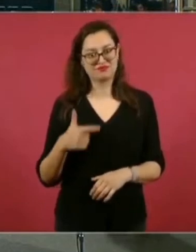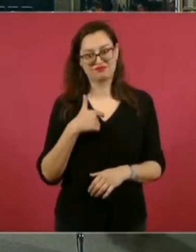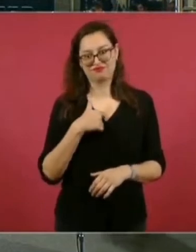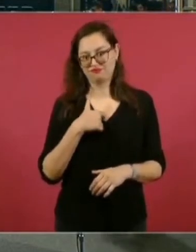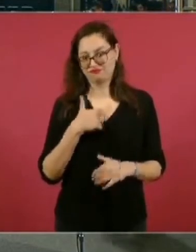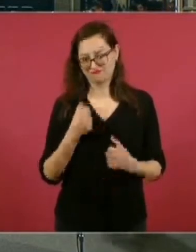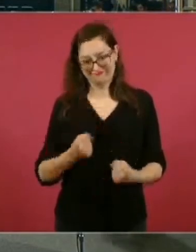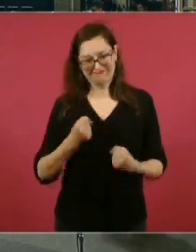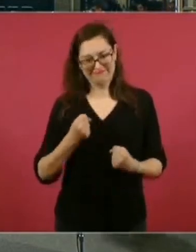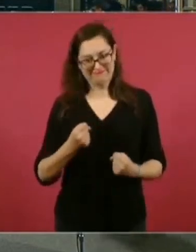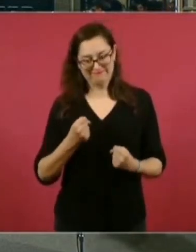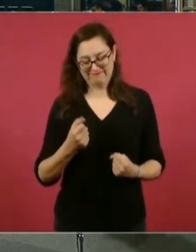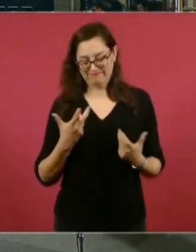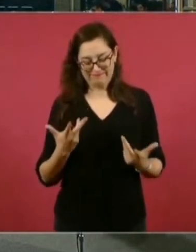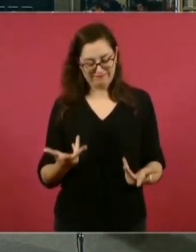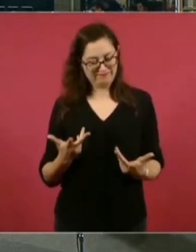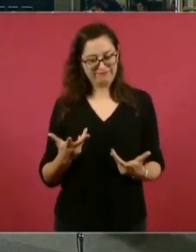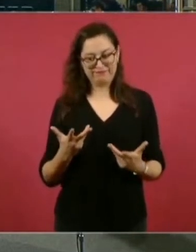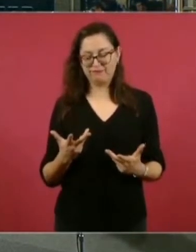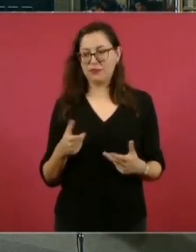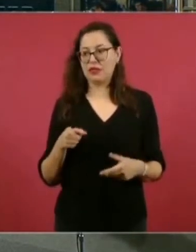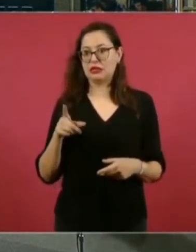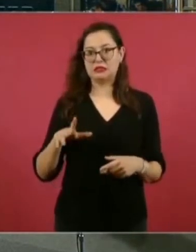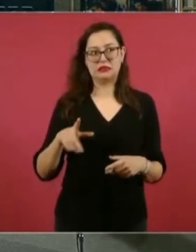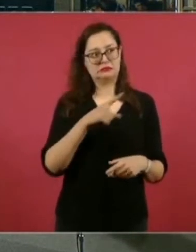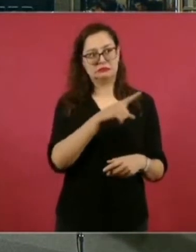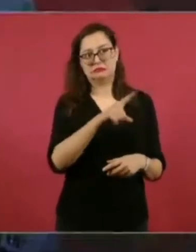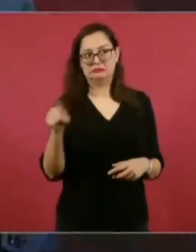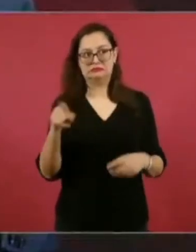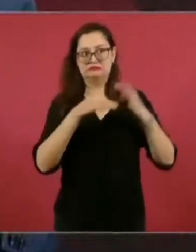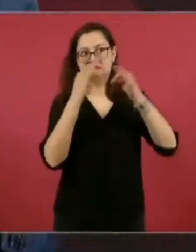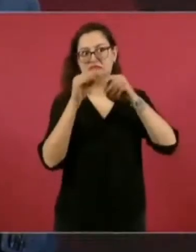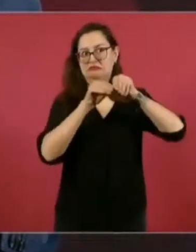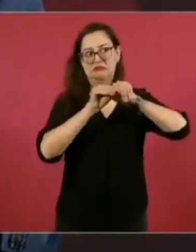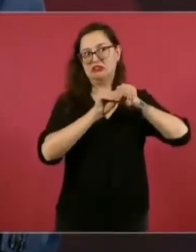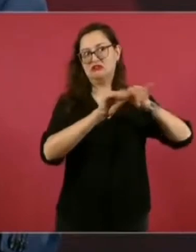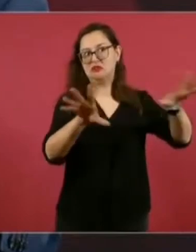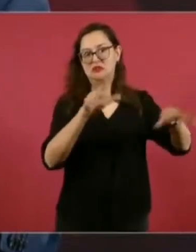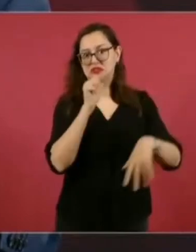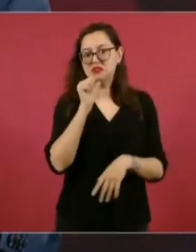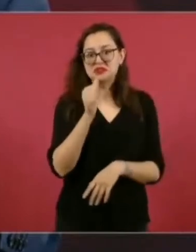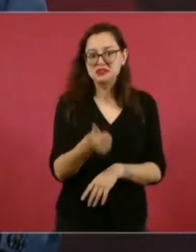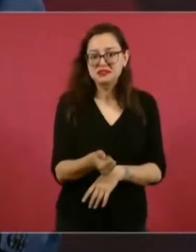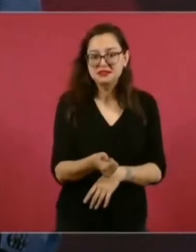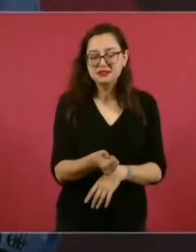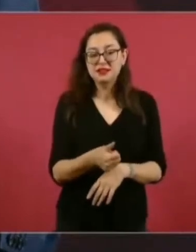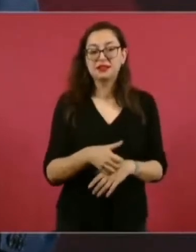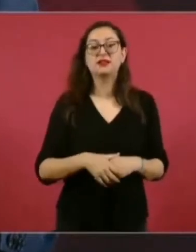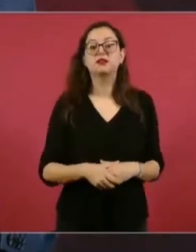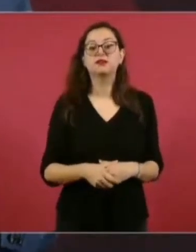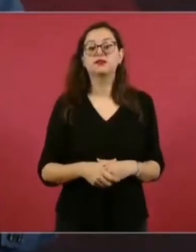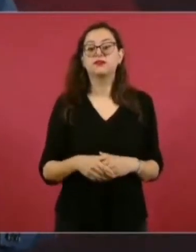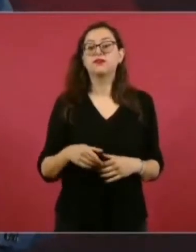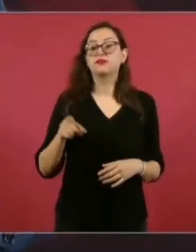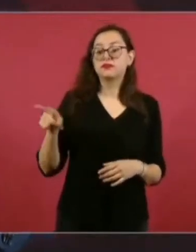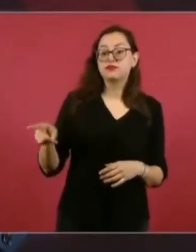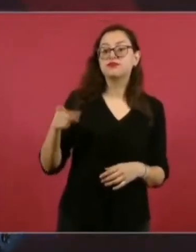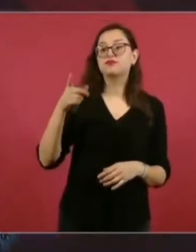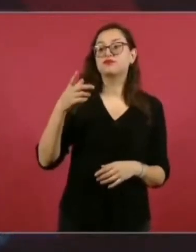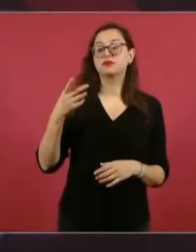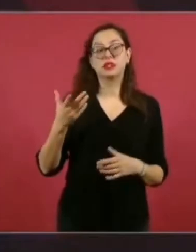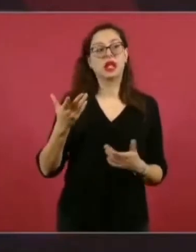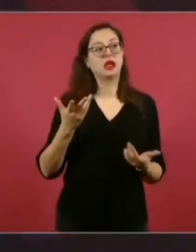muy fuerte la censura. Entonces empezamos aquí está con